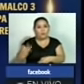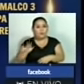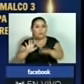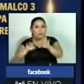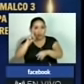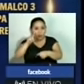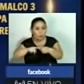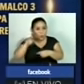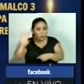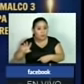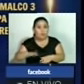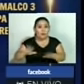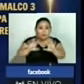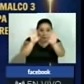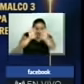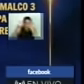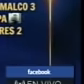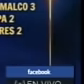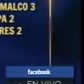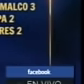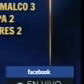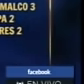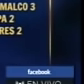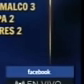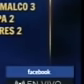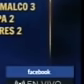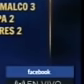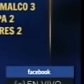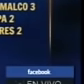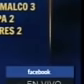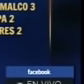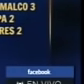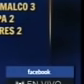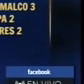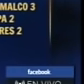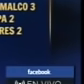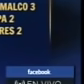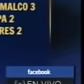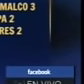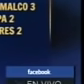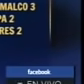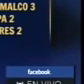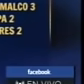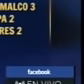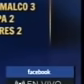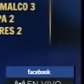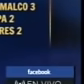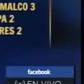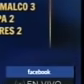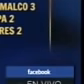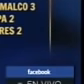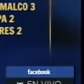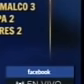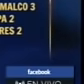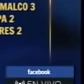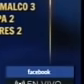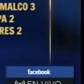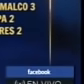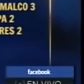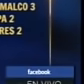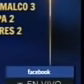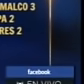4, Panchimalco, 3, Guazapa también tiene número de casos 2 y Aguilares 2, haciendo un